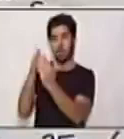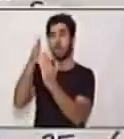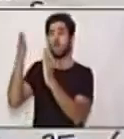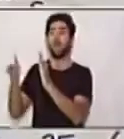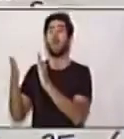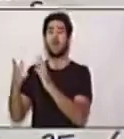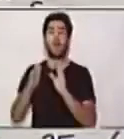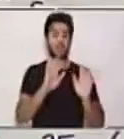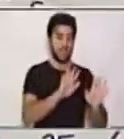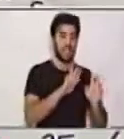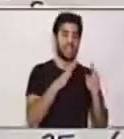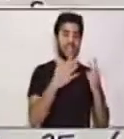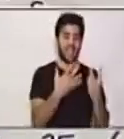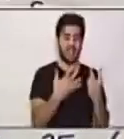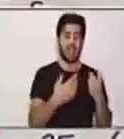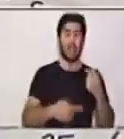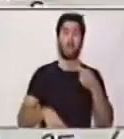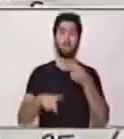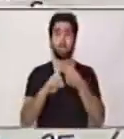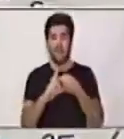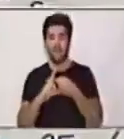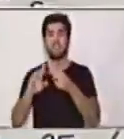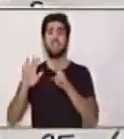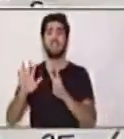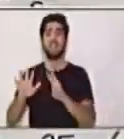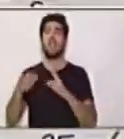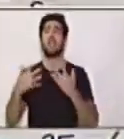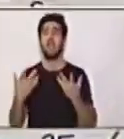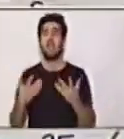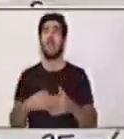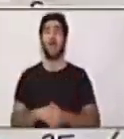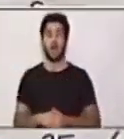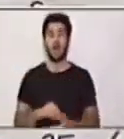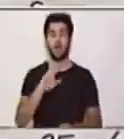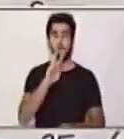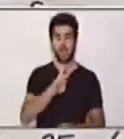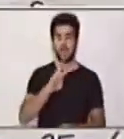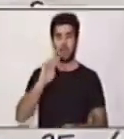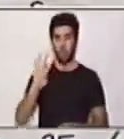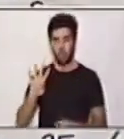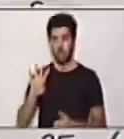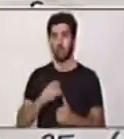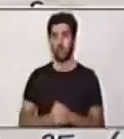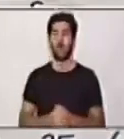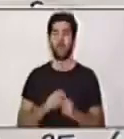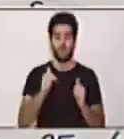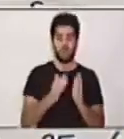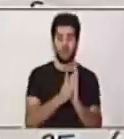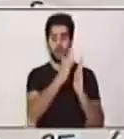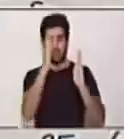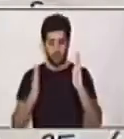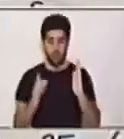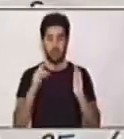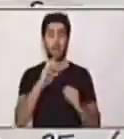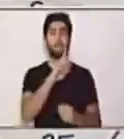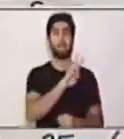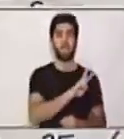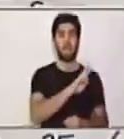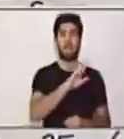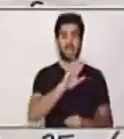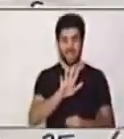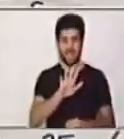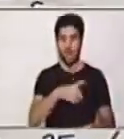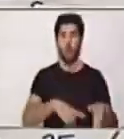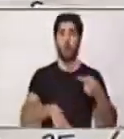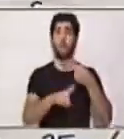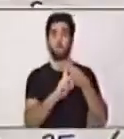17 más la amplitud, que es 7, nos va a dar 24. El siguiente intervalo empieza en